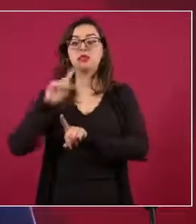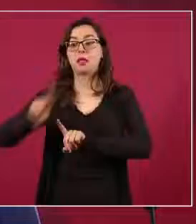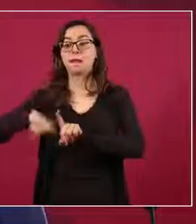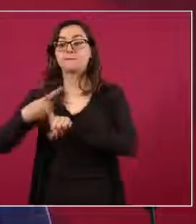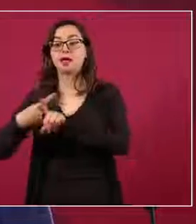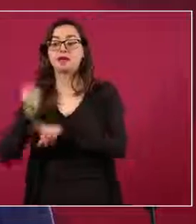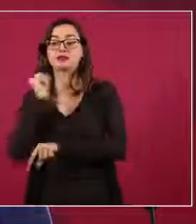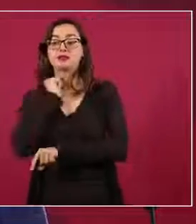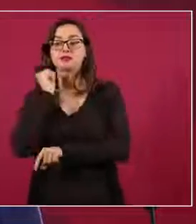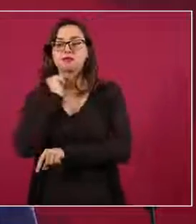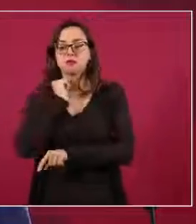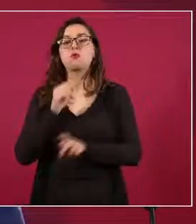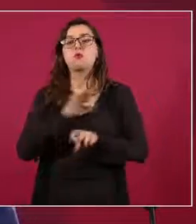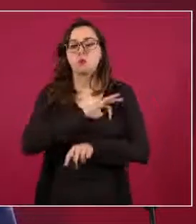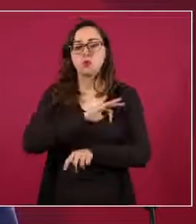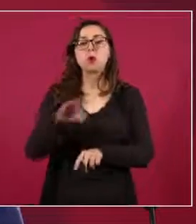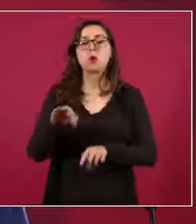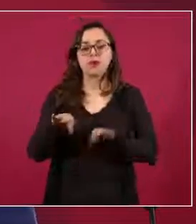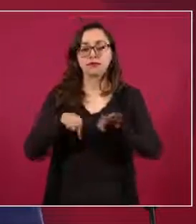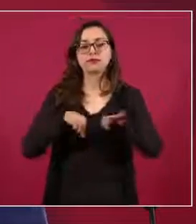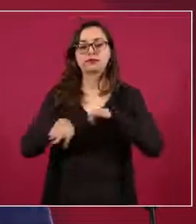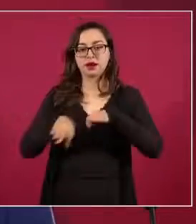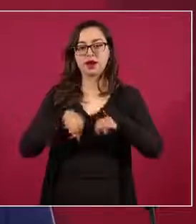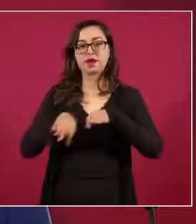entonces van a declarar